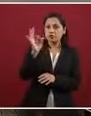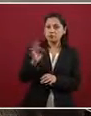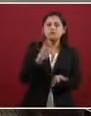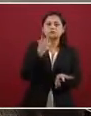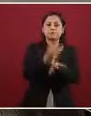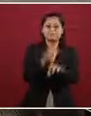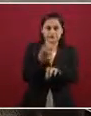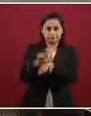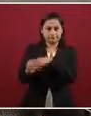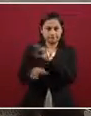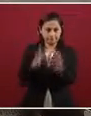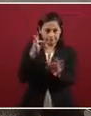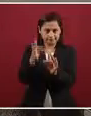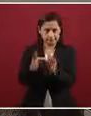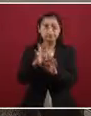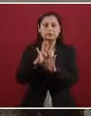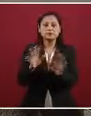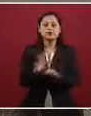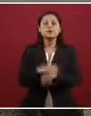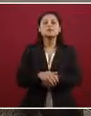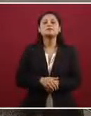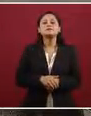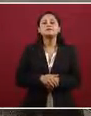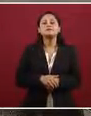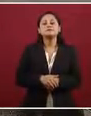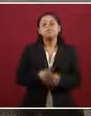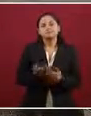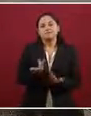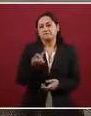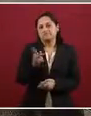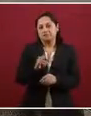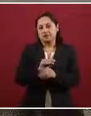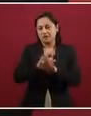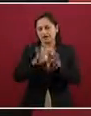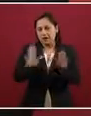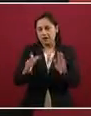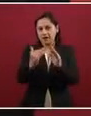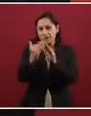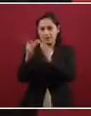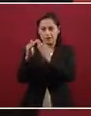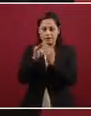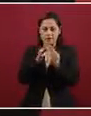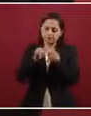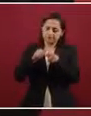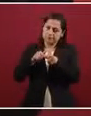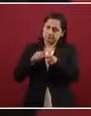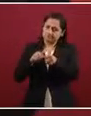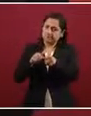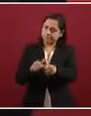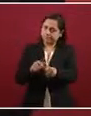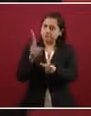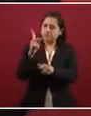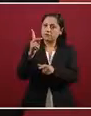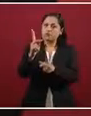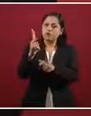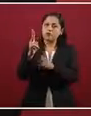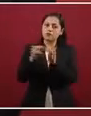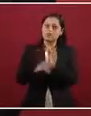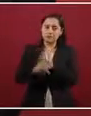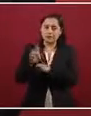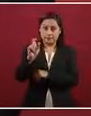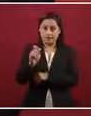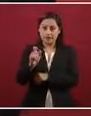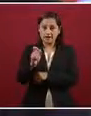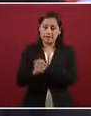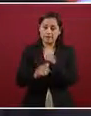41%. En el caso de vivienda es obvio que el programa va a continuar el próximo año, y en el caso